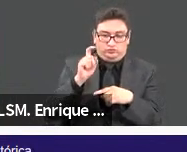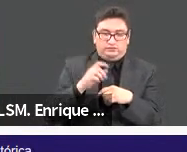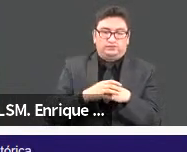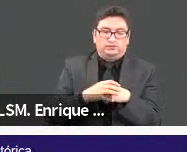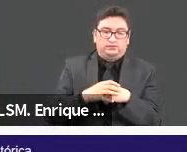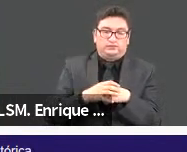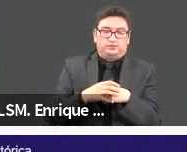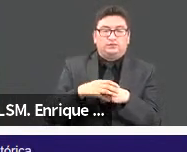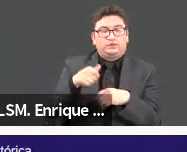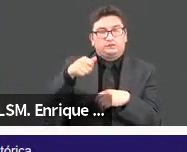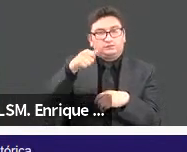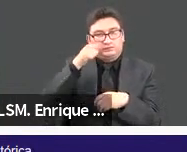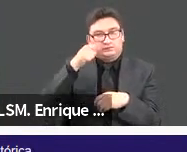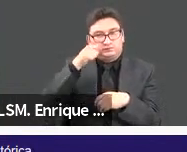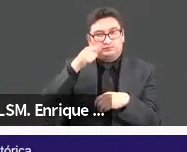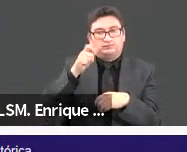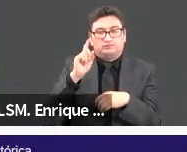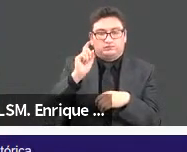realizamos nuestra búsqueda